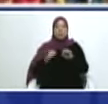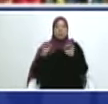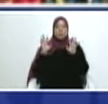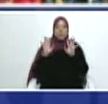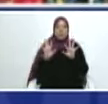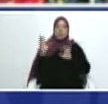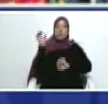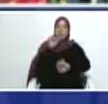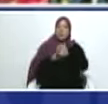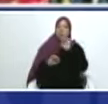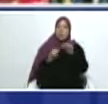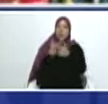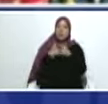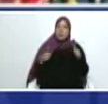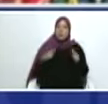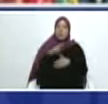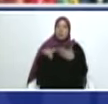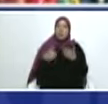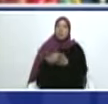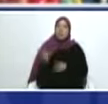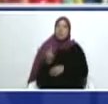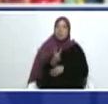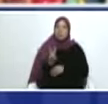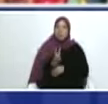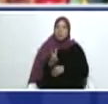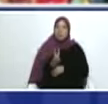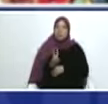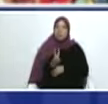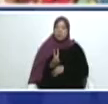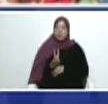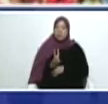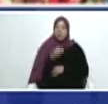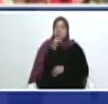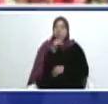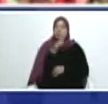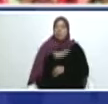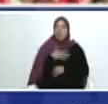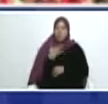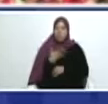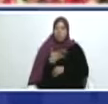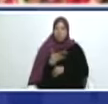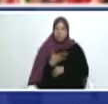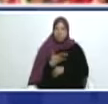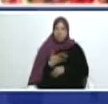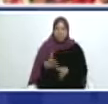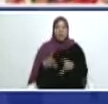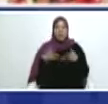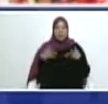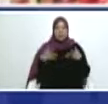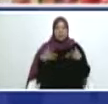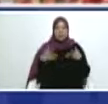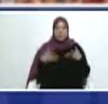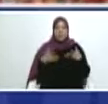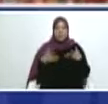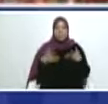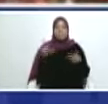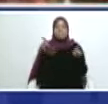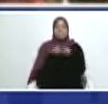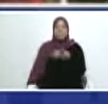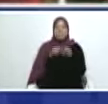defender la soberanía nacional, es que valió la pena, que triunfamos y vamos a